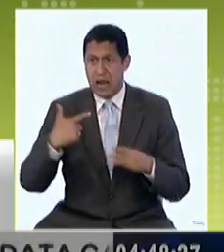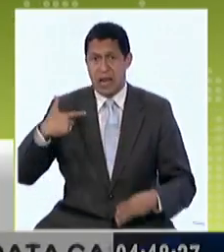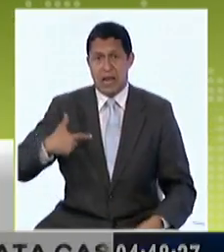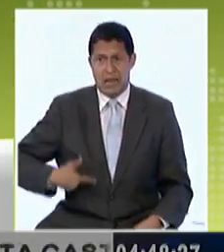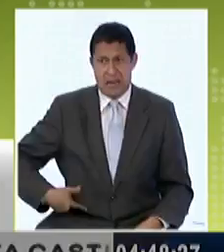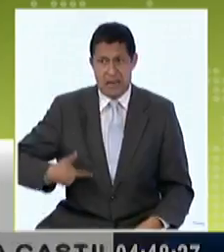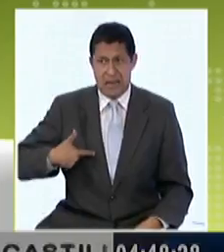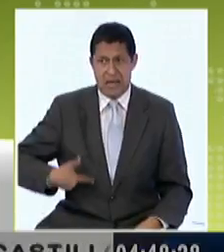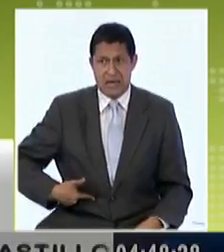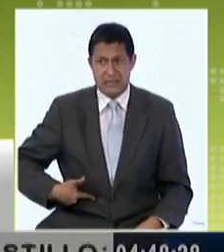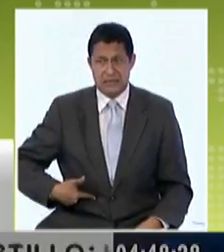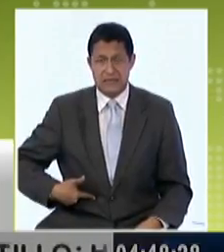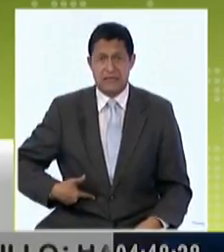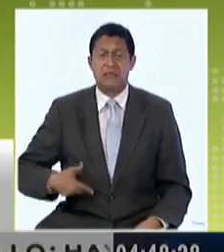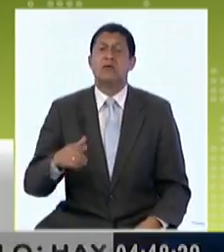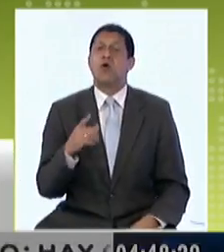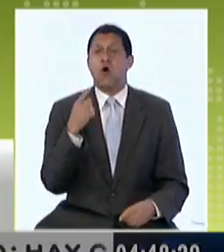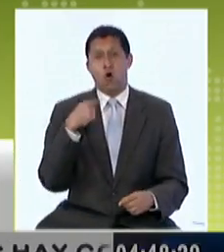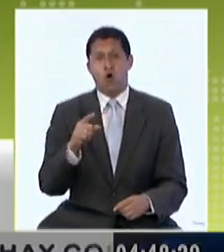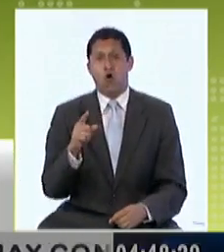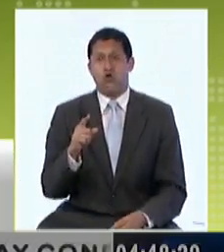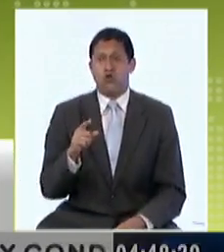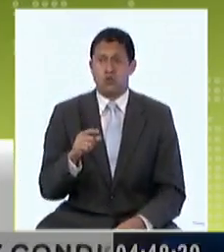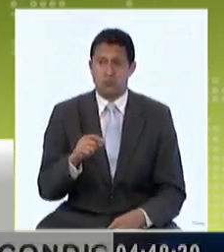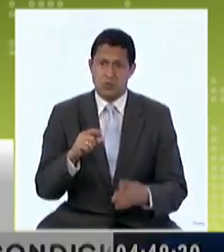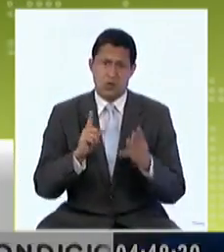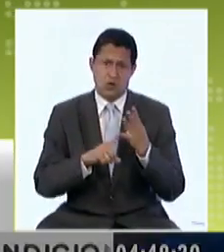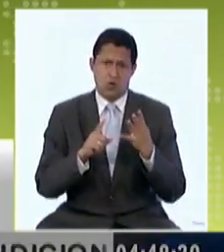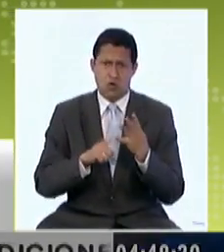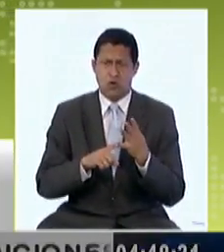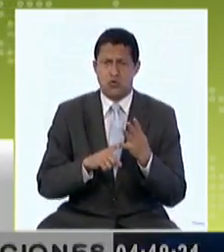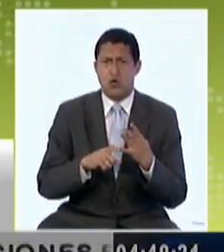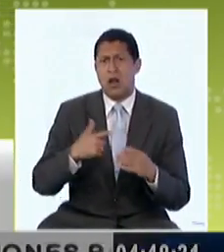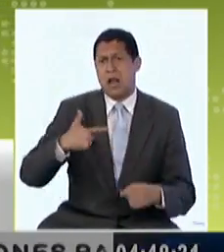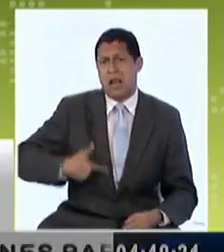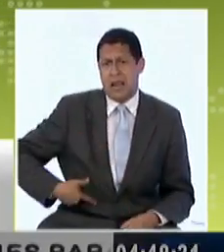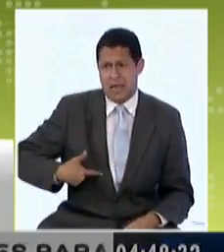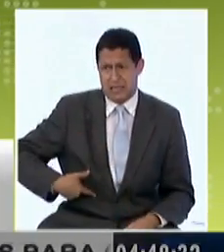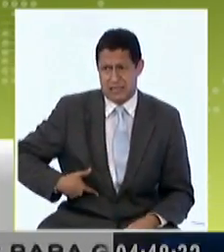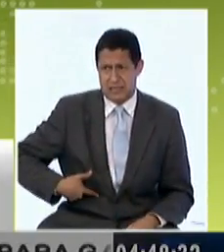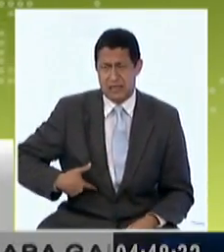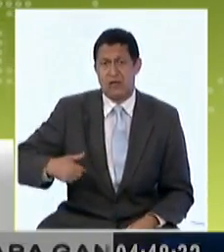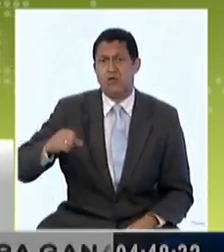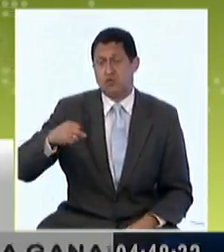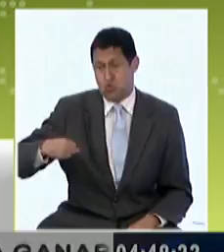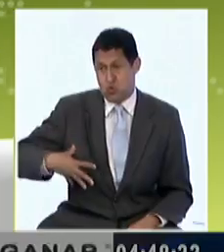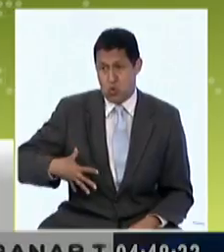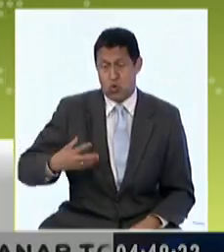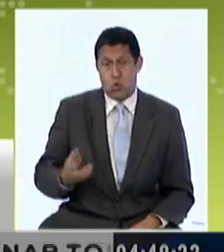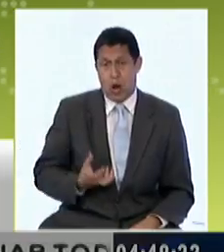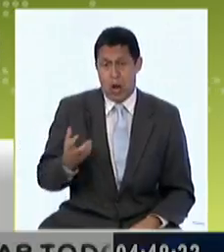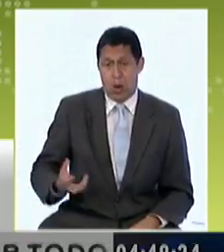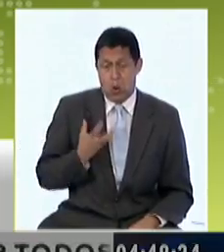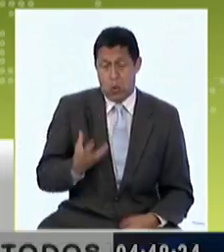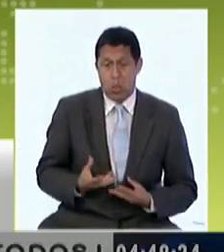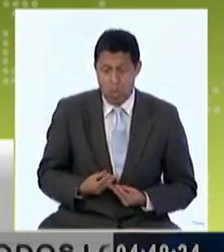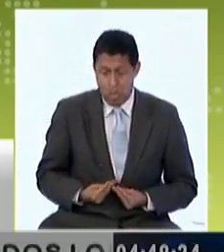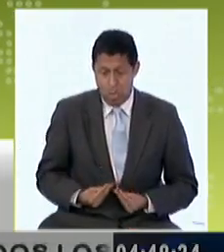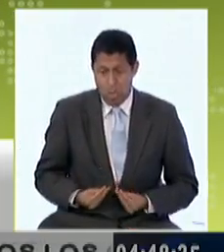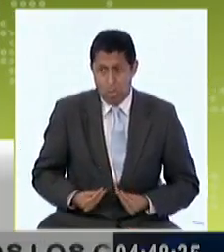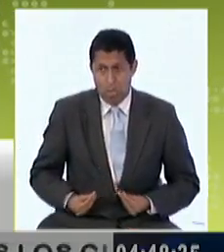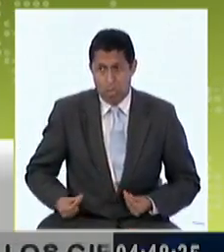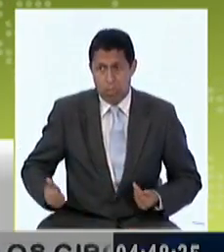que es la llamada láser lipólisis, y el váser. El láser principalmente es luz láser que con calor derrite